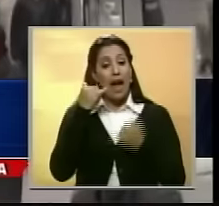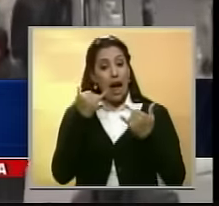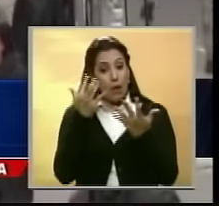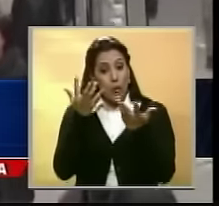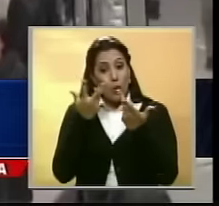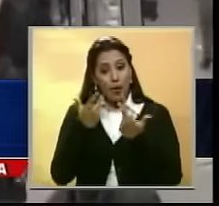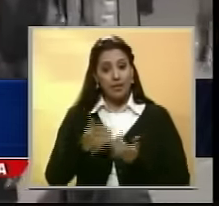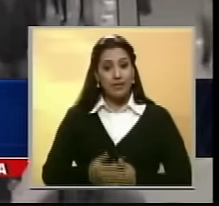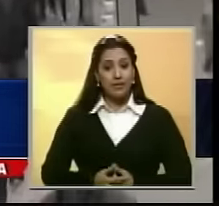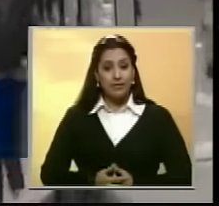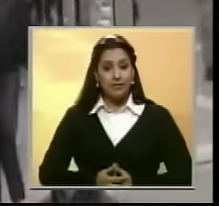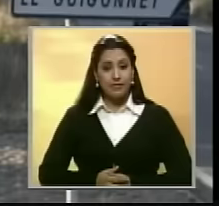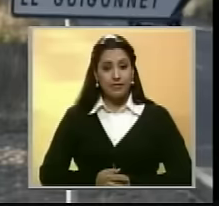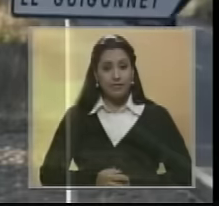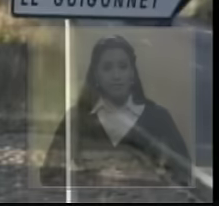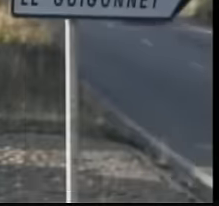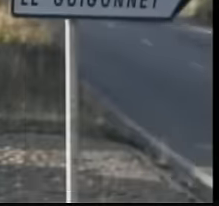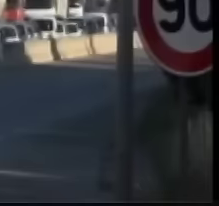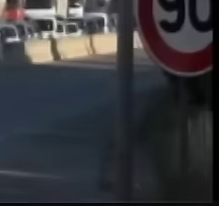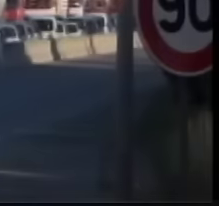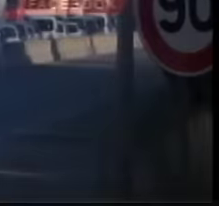detalles en breve.